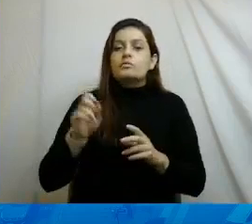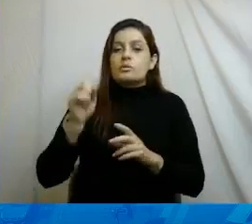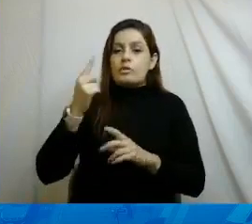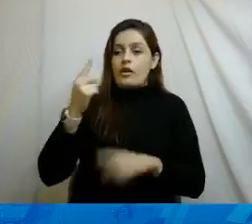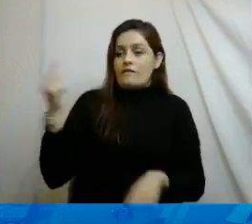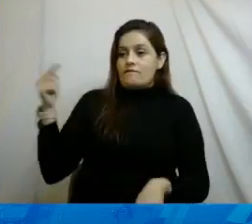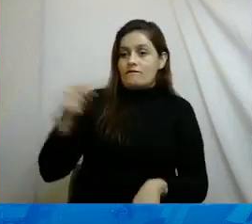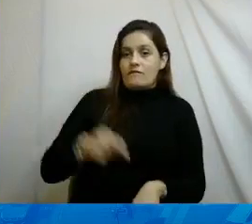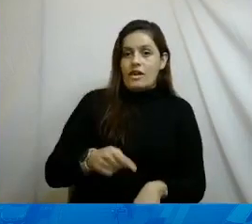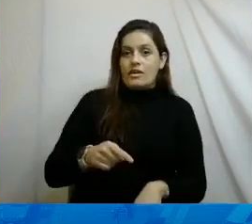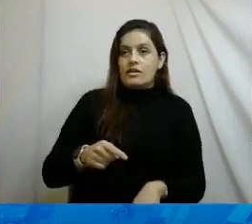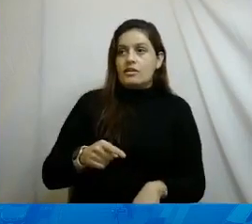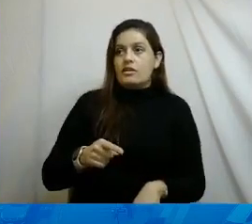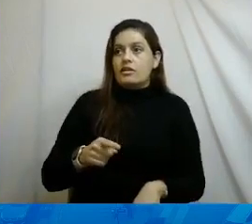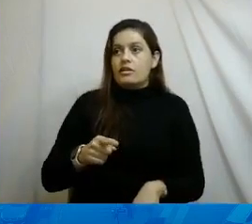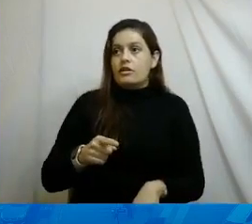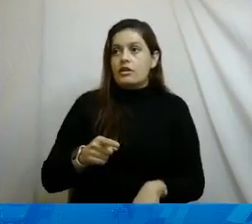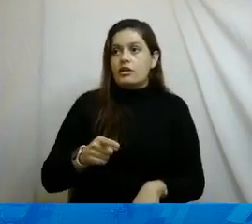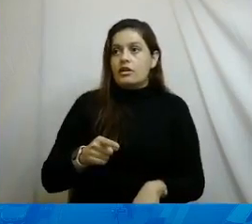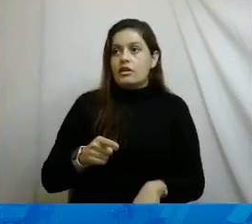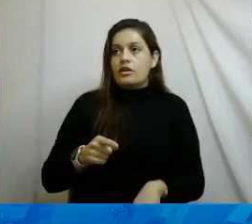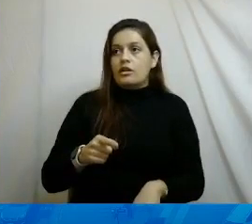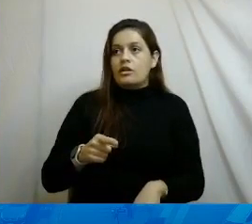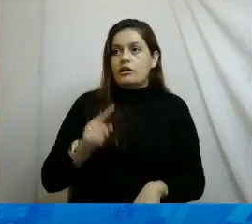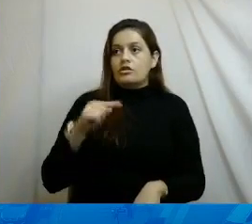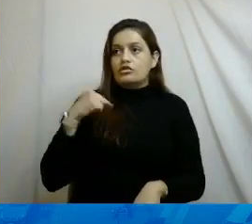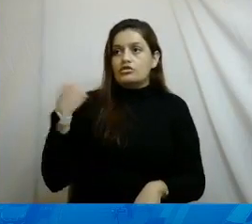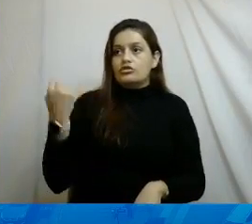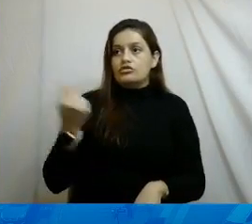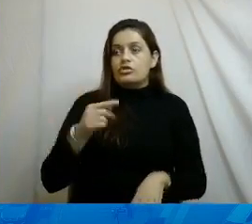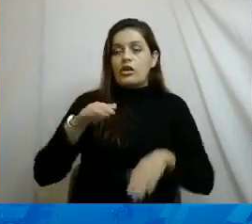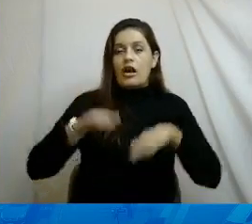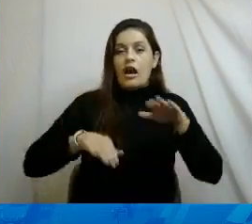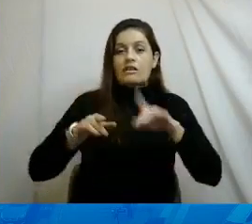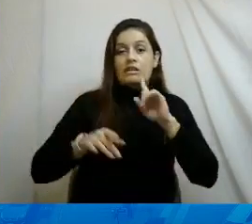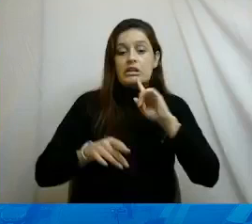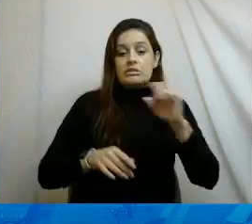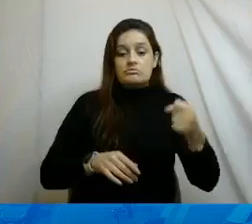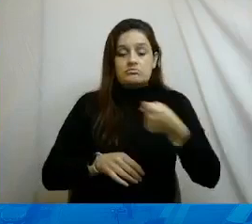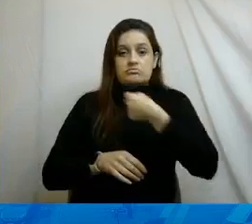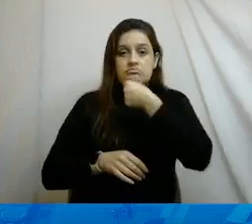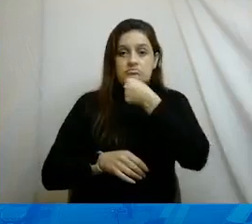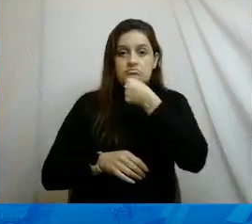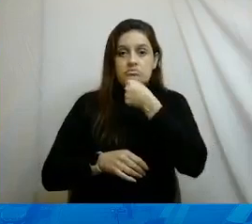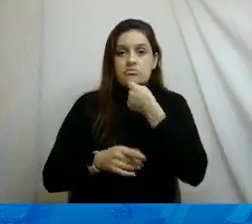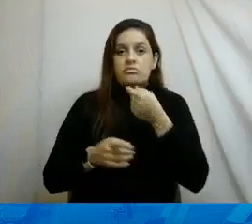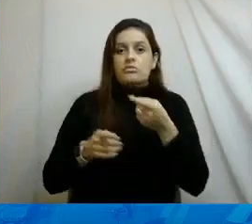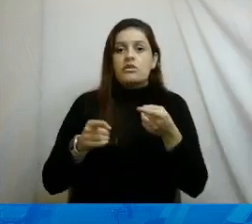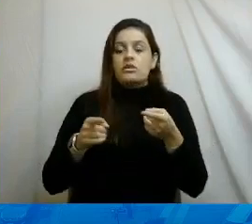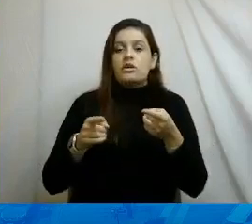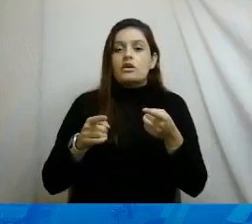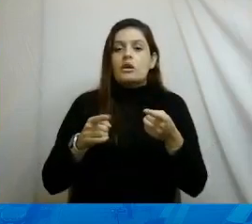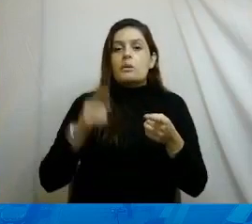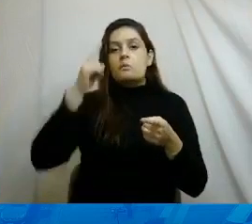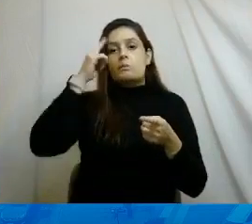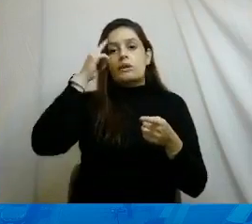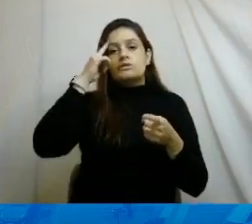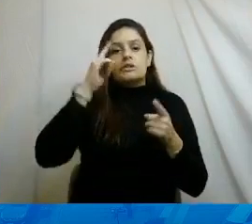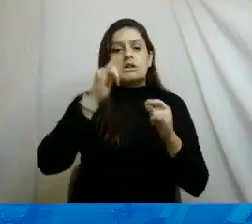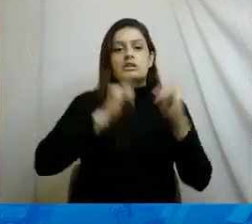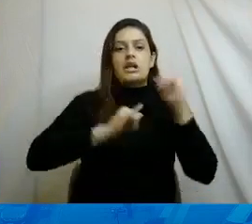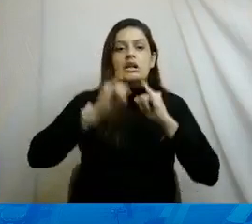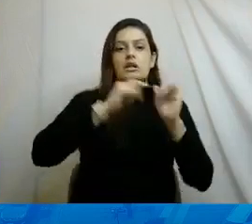que nos aterricen a los que estamos acá, que muchas veces tenemos facilidad de micrófono, de redes sociales, que creemos que lo estamos haciendo bien por un